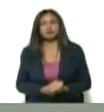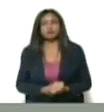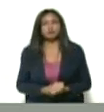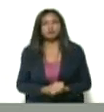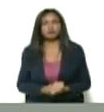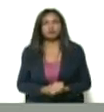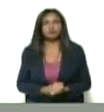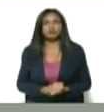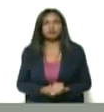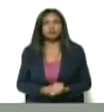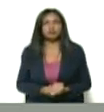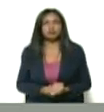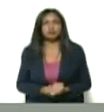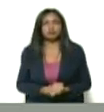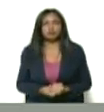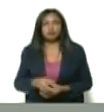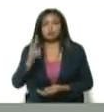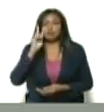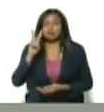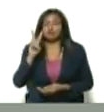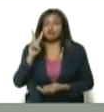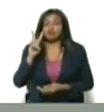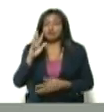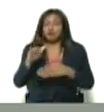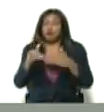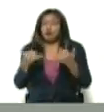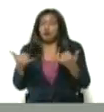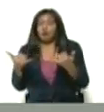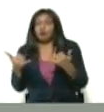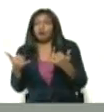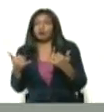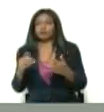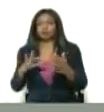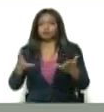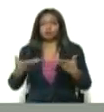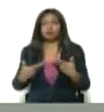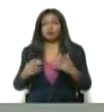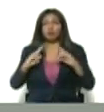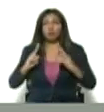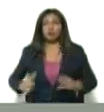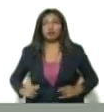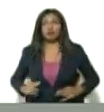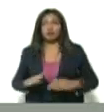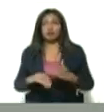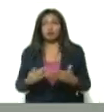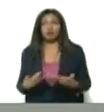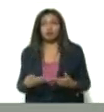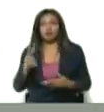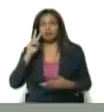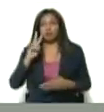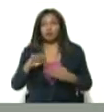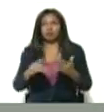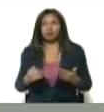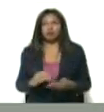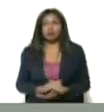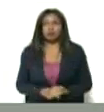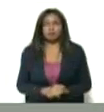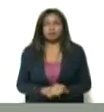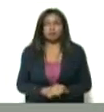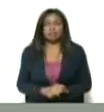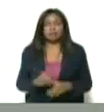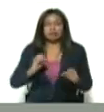esta tremenda amenaza que recibe la humanidad con la diseminación del